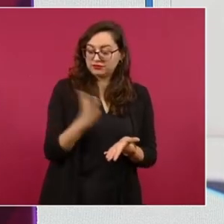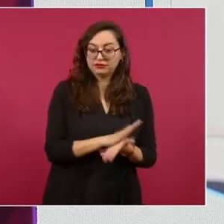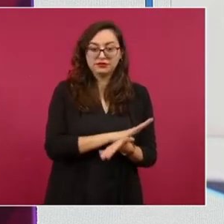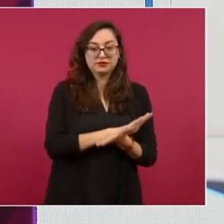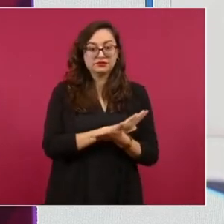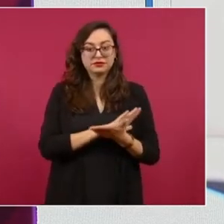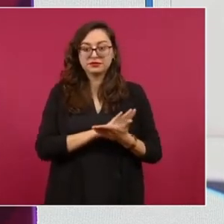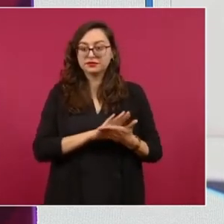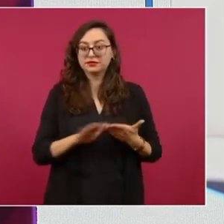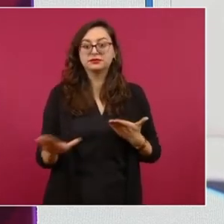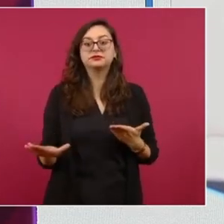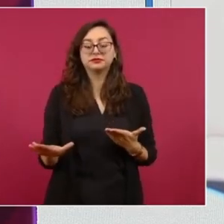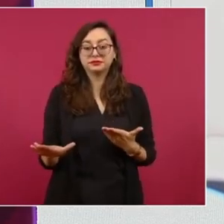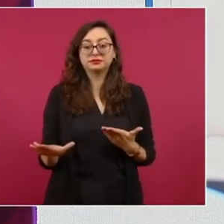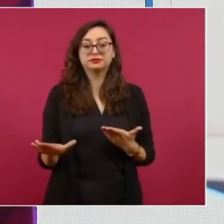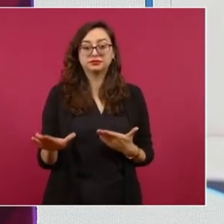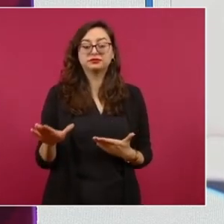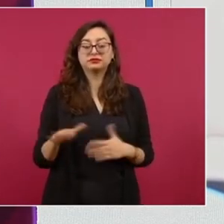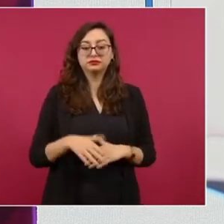en el país.